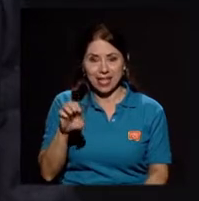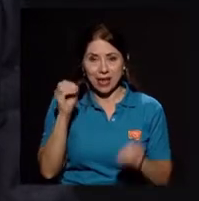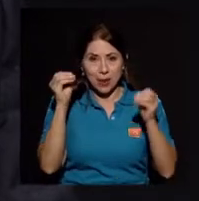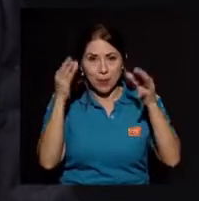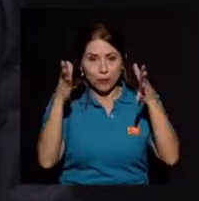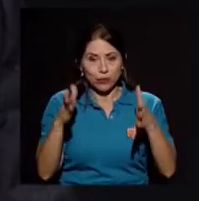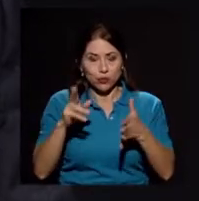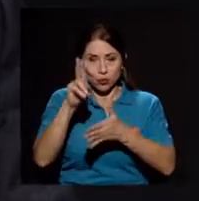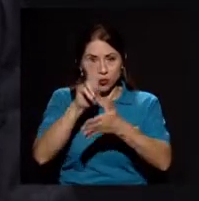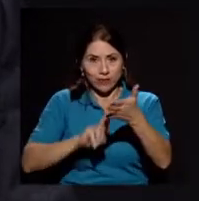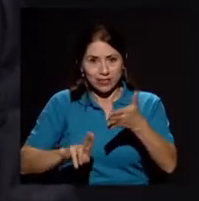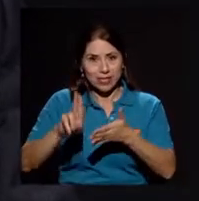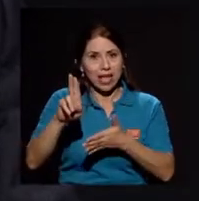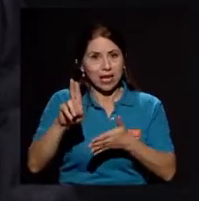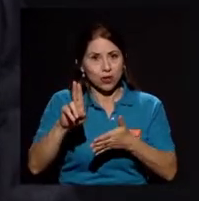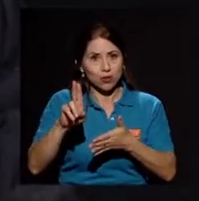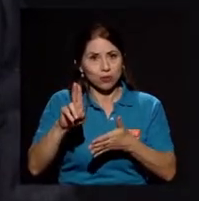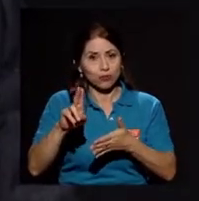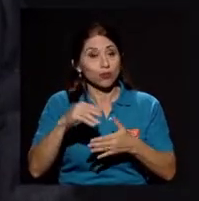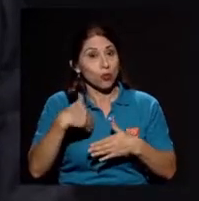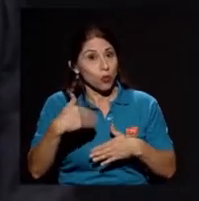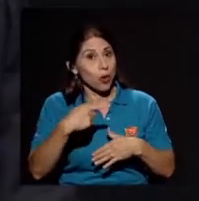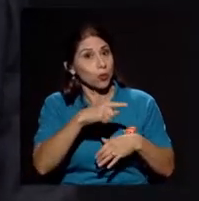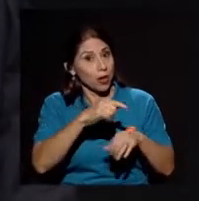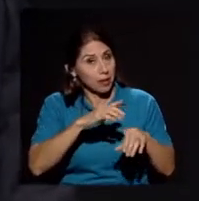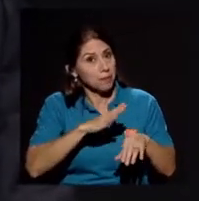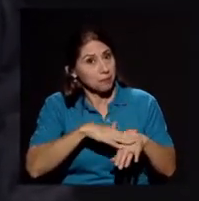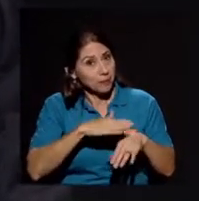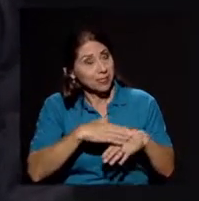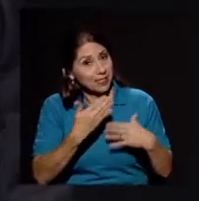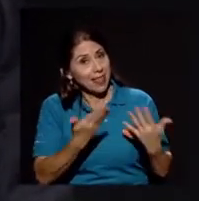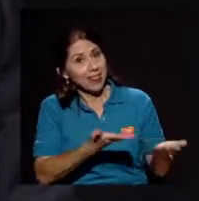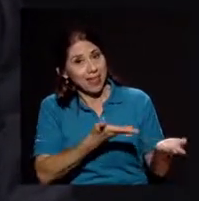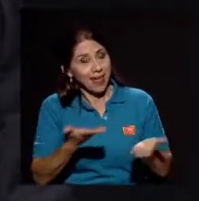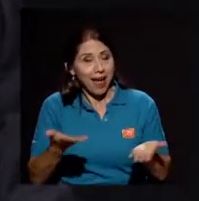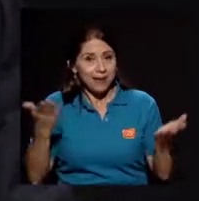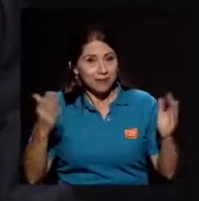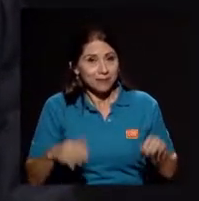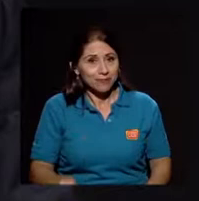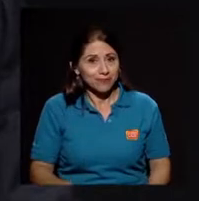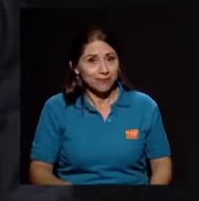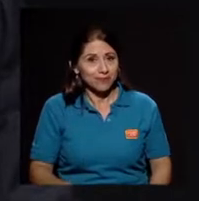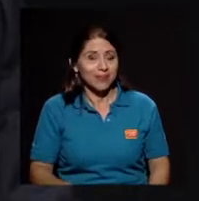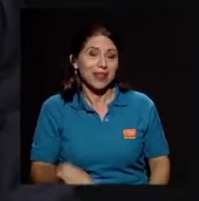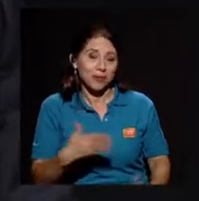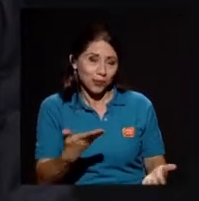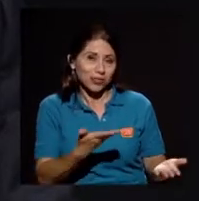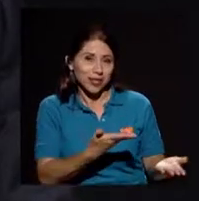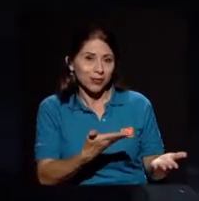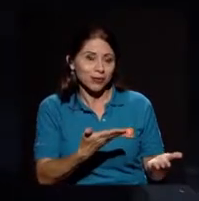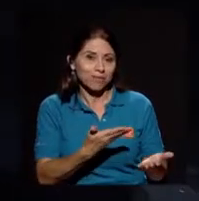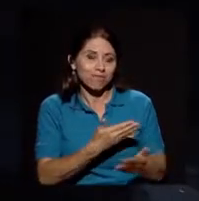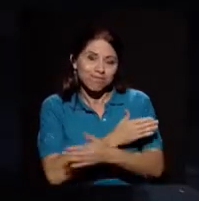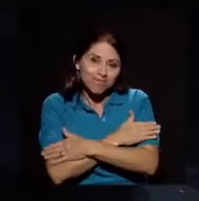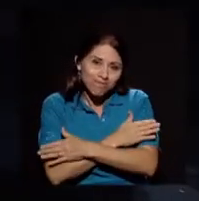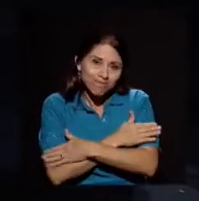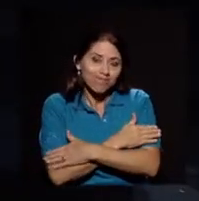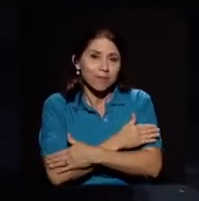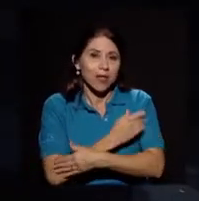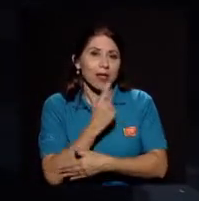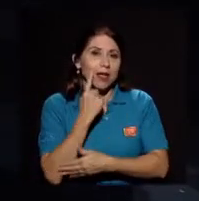que se deja y por cierto muy apreciado por los